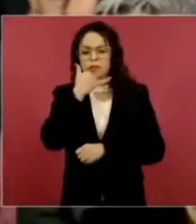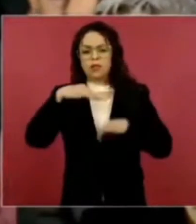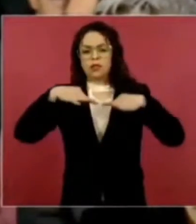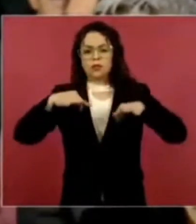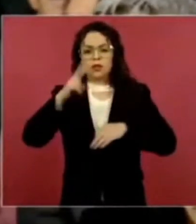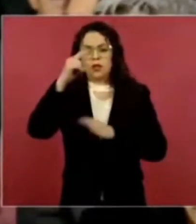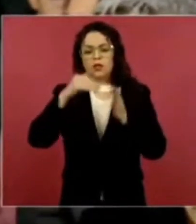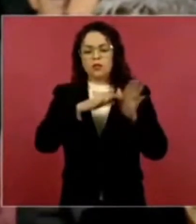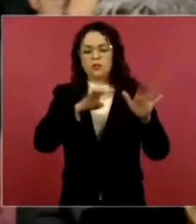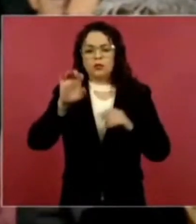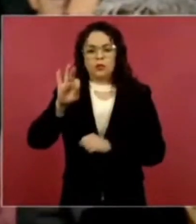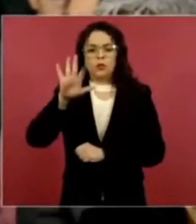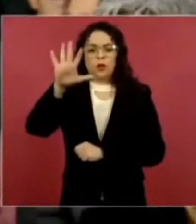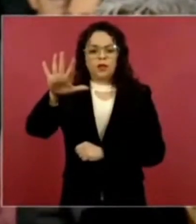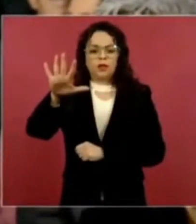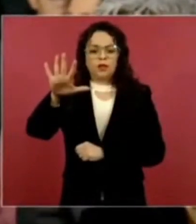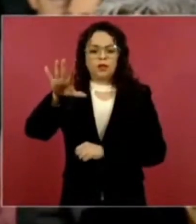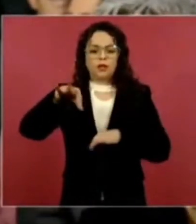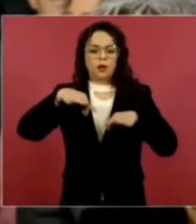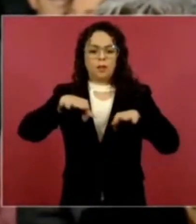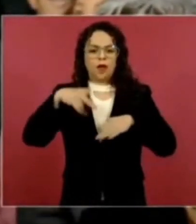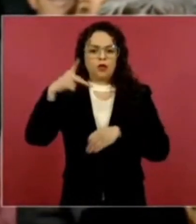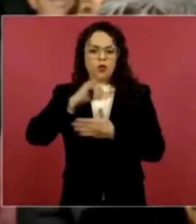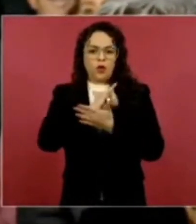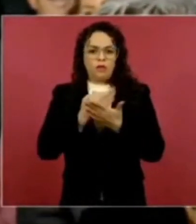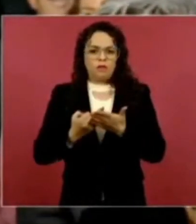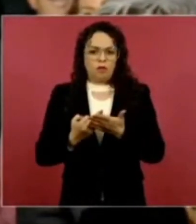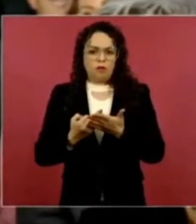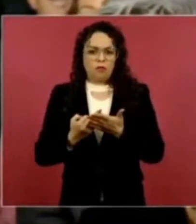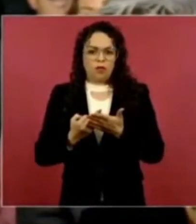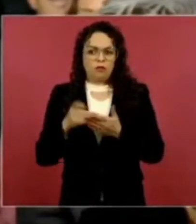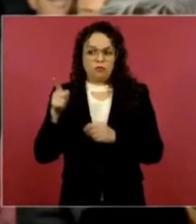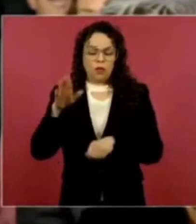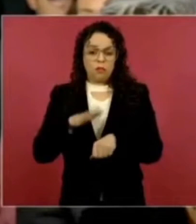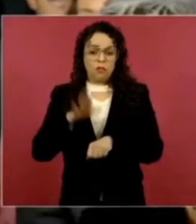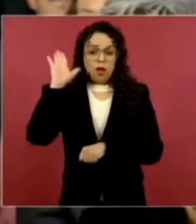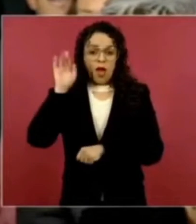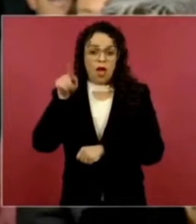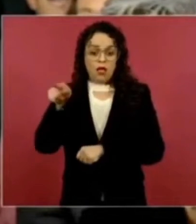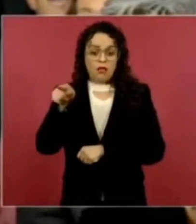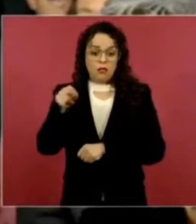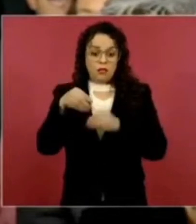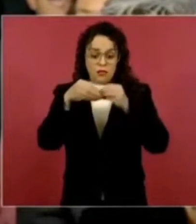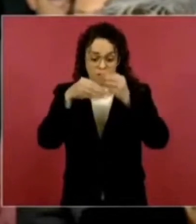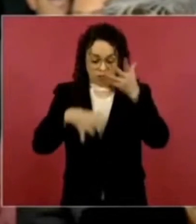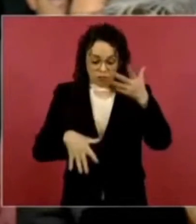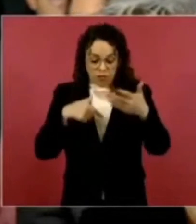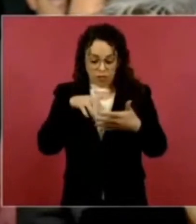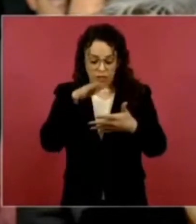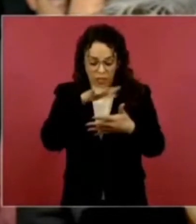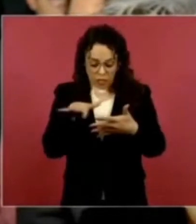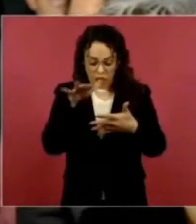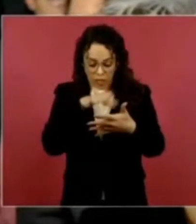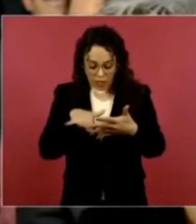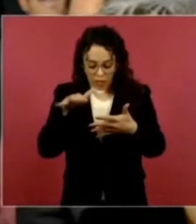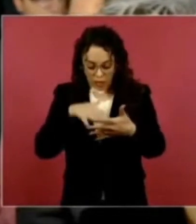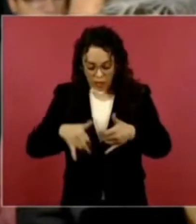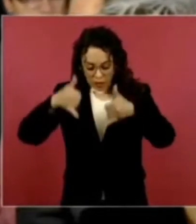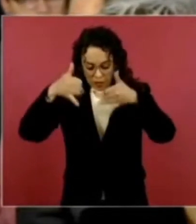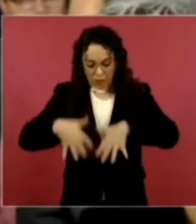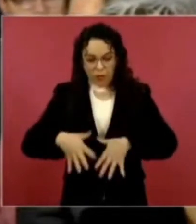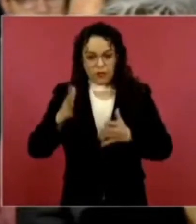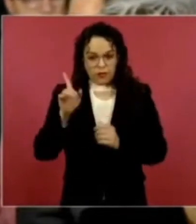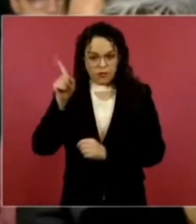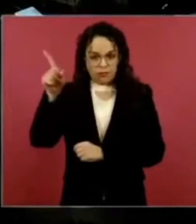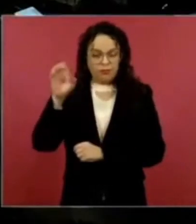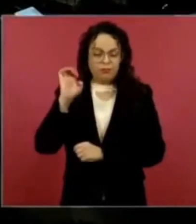2.945 páginas que tenían sus informes. Es el que más extenso se me hizo de estar leyendo el informe del licenciado